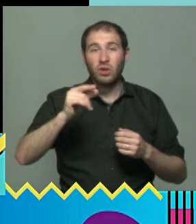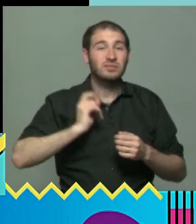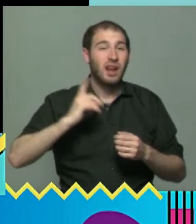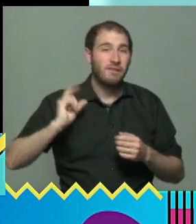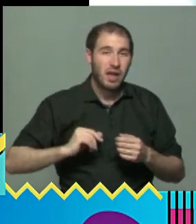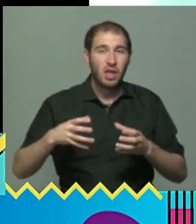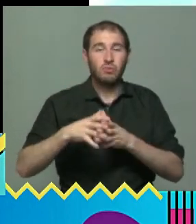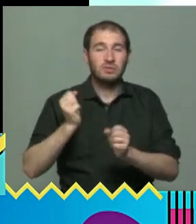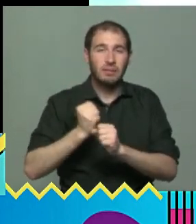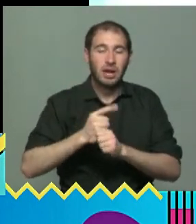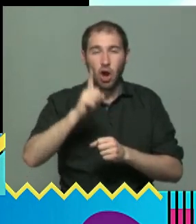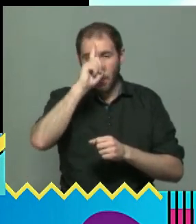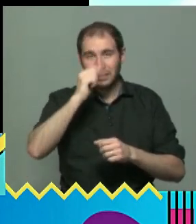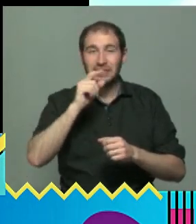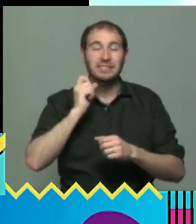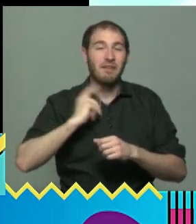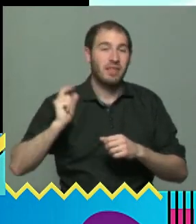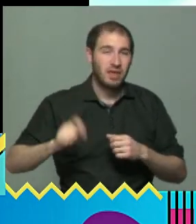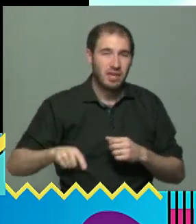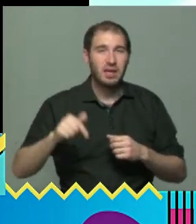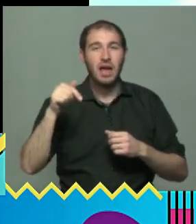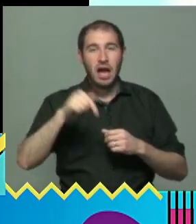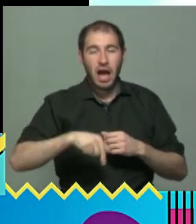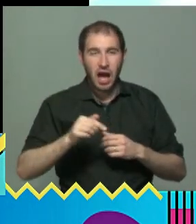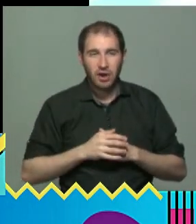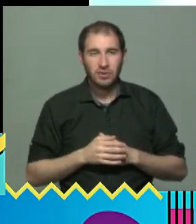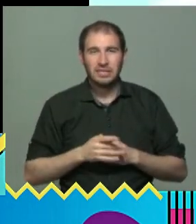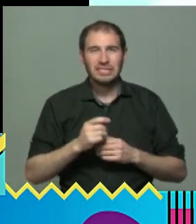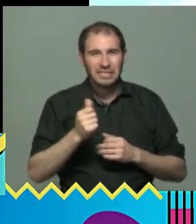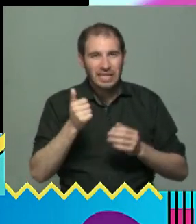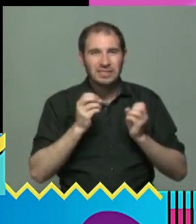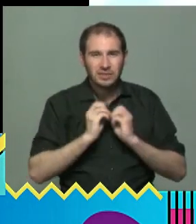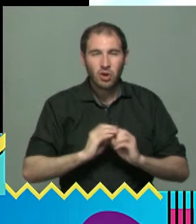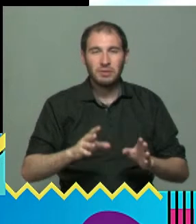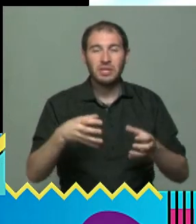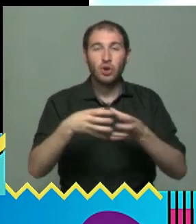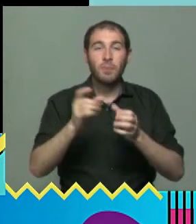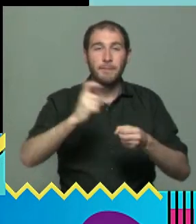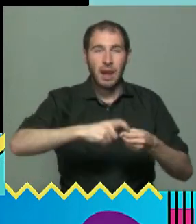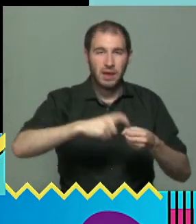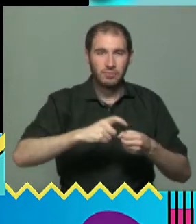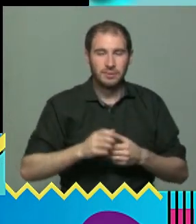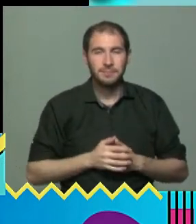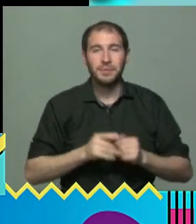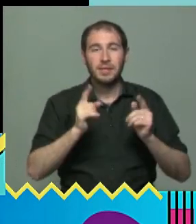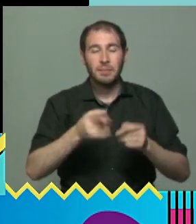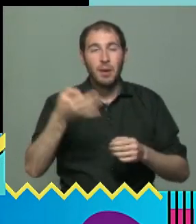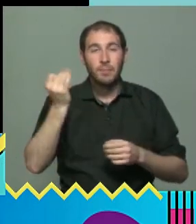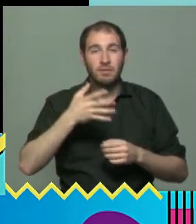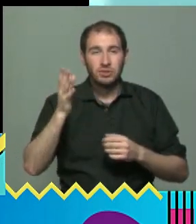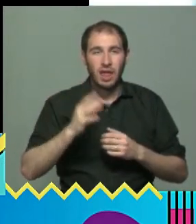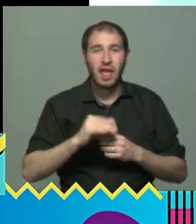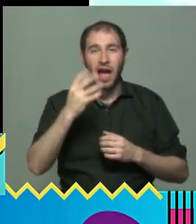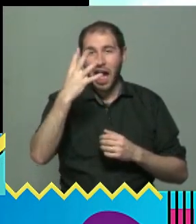Rafael, un equipo trabajando en el Hospital Shestakov. Hoy ya está a punto de comenzar a funcionar un equipo en Malargüe. Tenemos un profesional